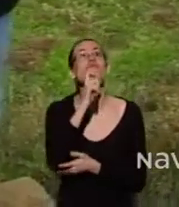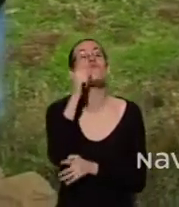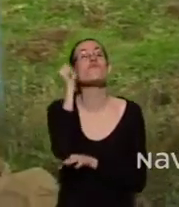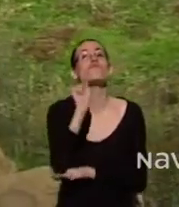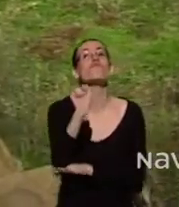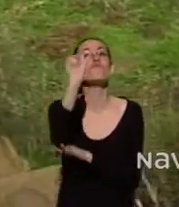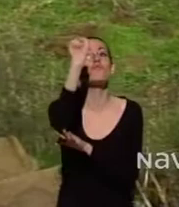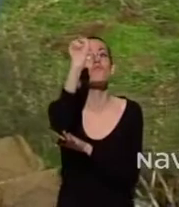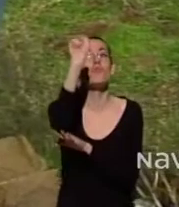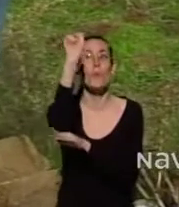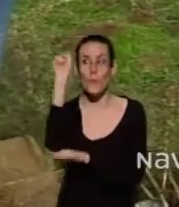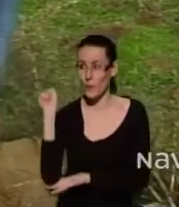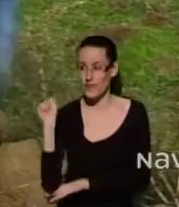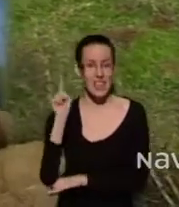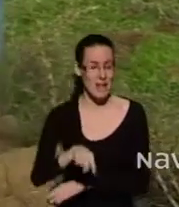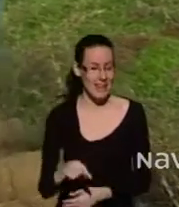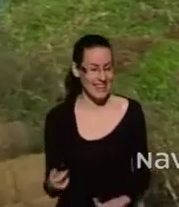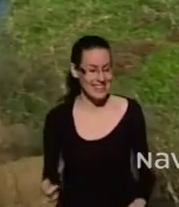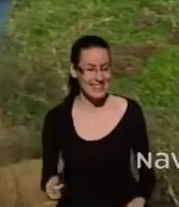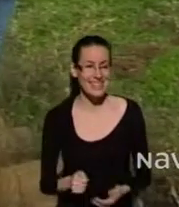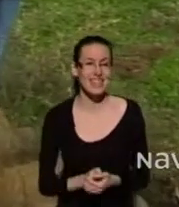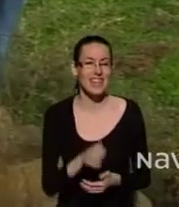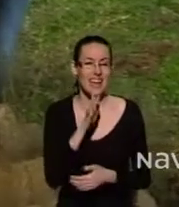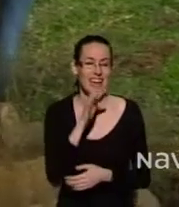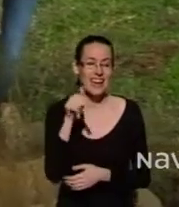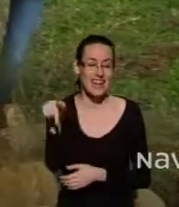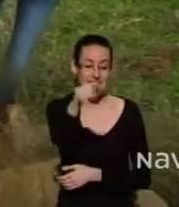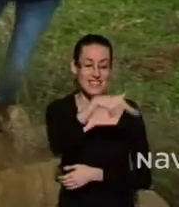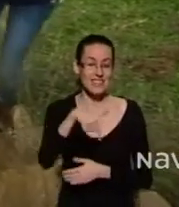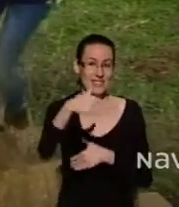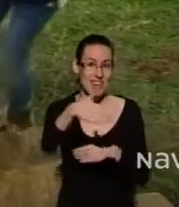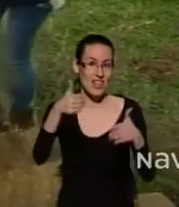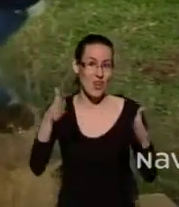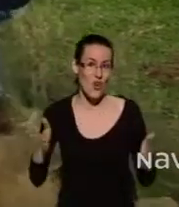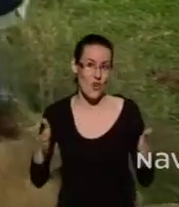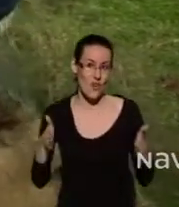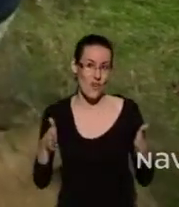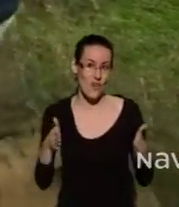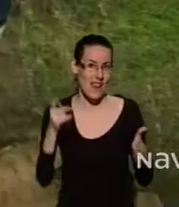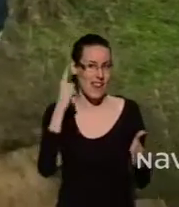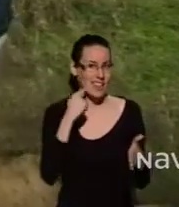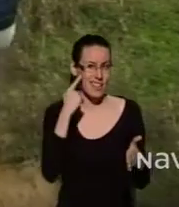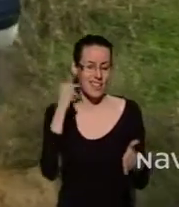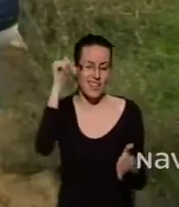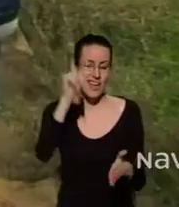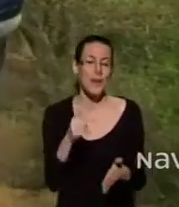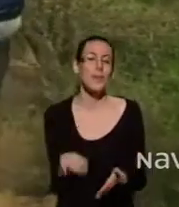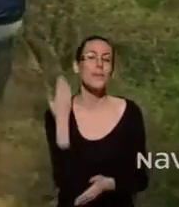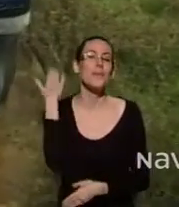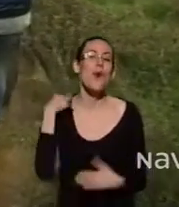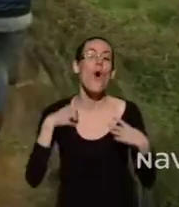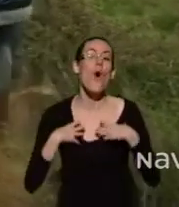Claro. Estamos en un corral típico de sí, Aibar. Donde encerraban el ganado, las